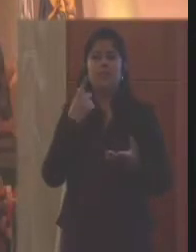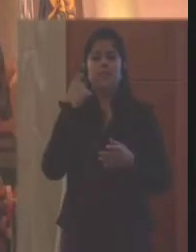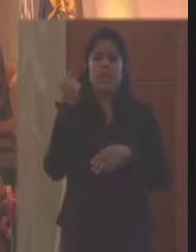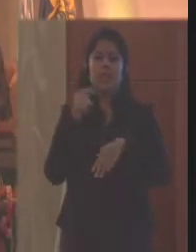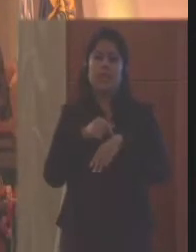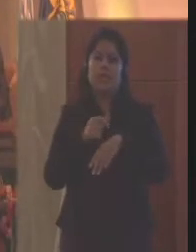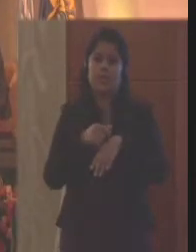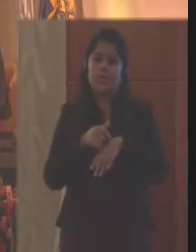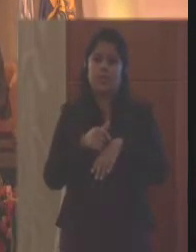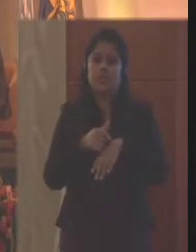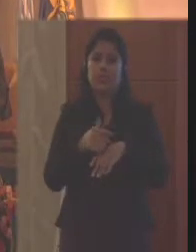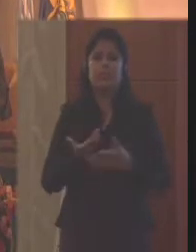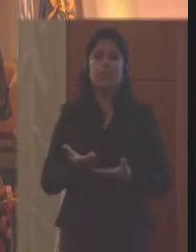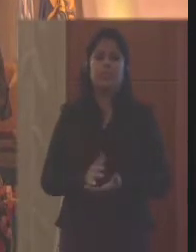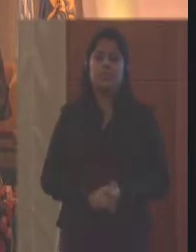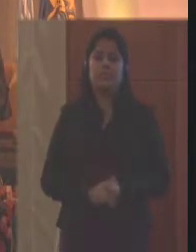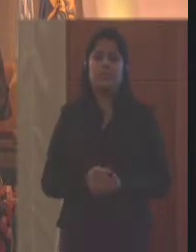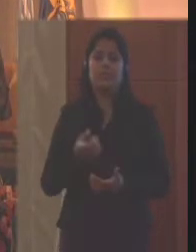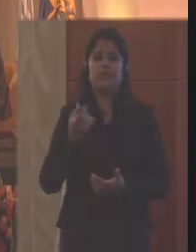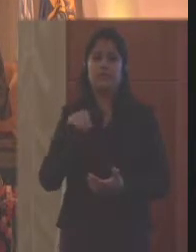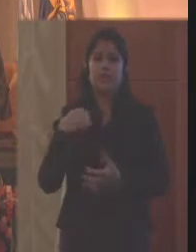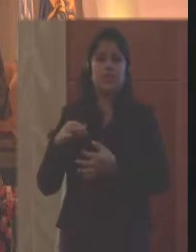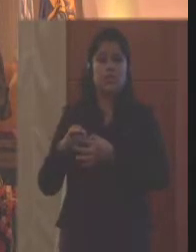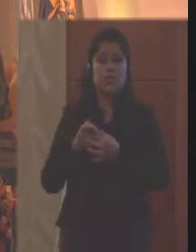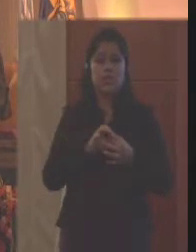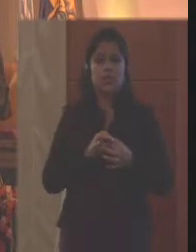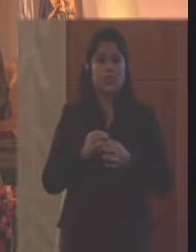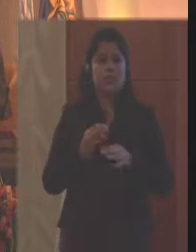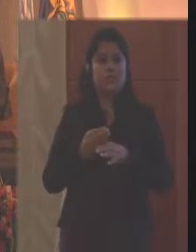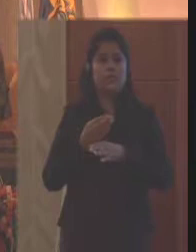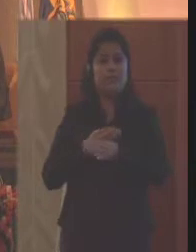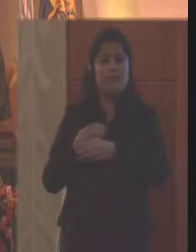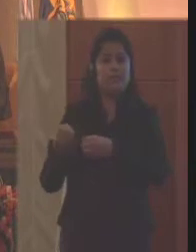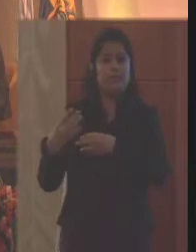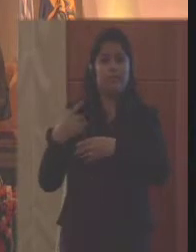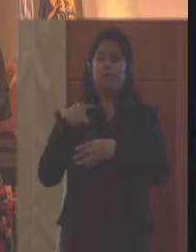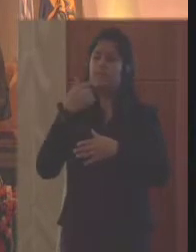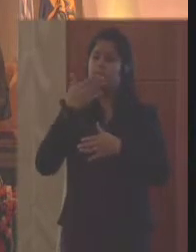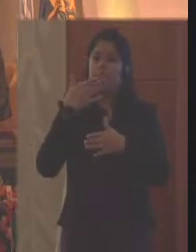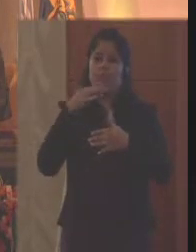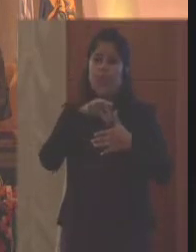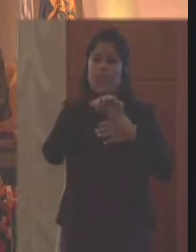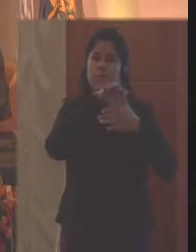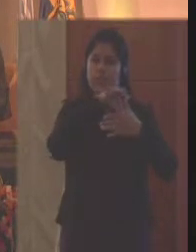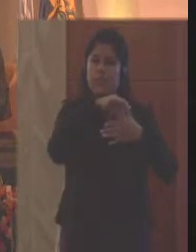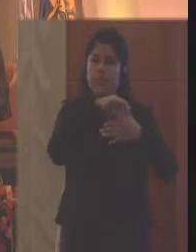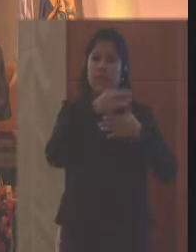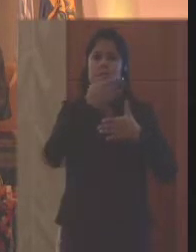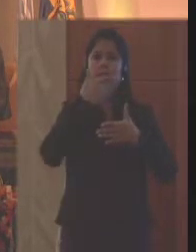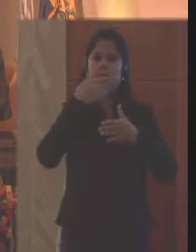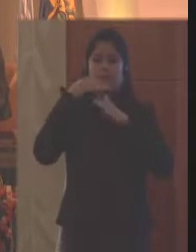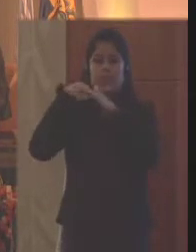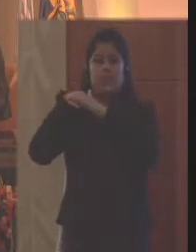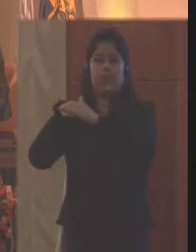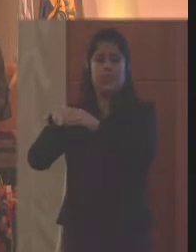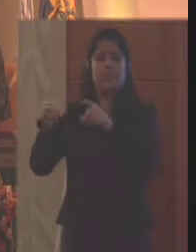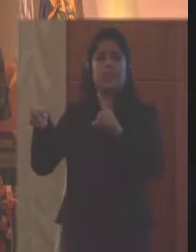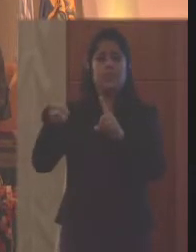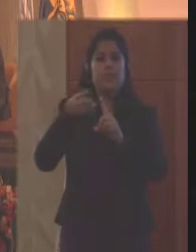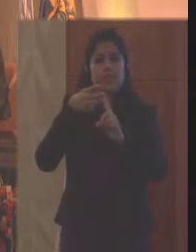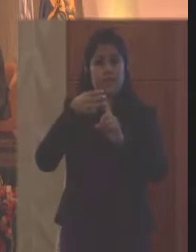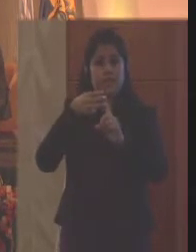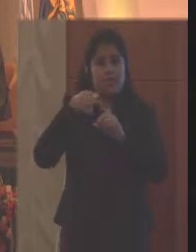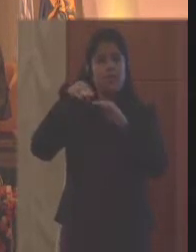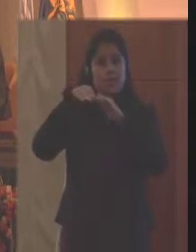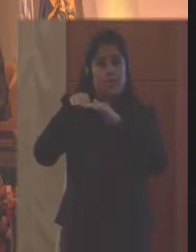del tiempo que mi colega de México puede abordar, lo dejo pendiente, lo vamos a colocar en la página web